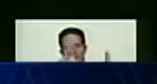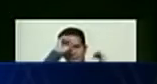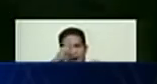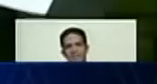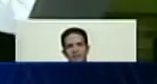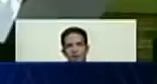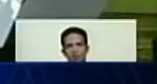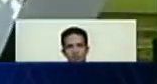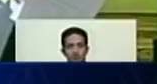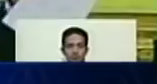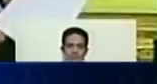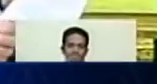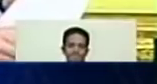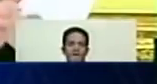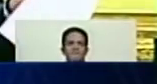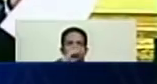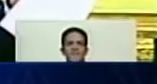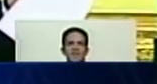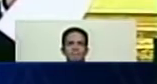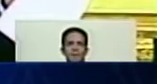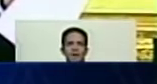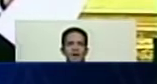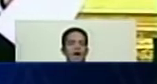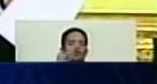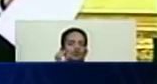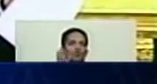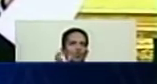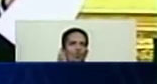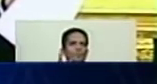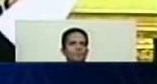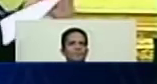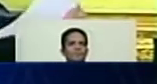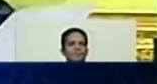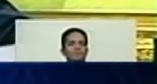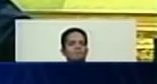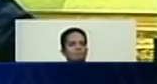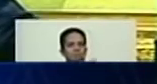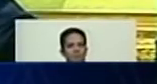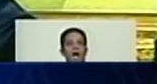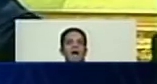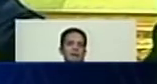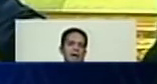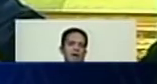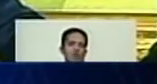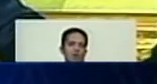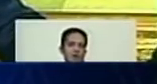firma en bolígrafo azul en el centro de ese escudo del encargado de negocio.